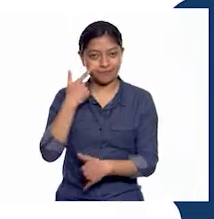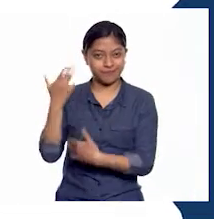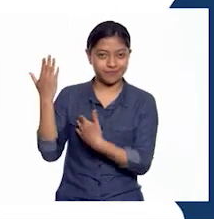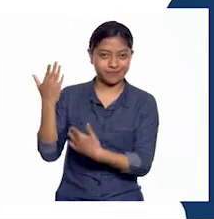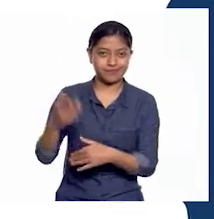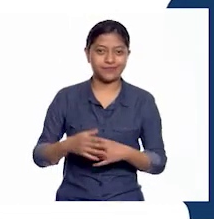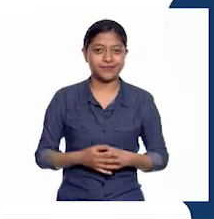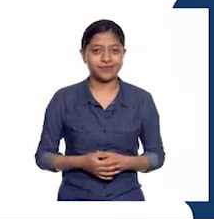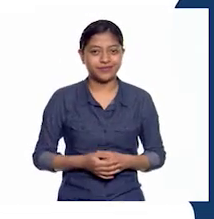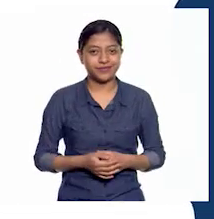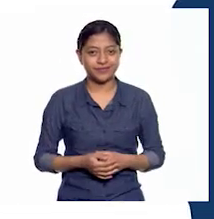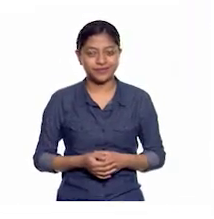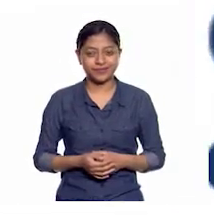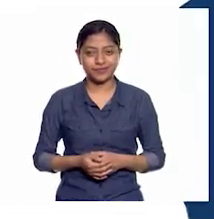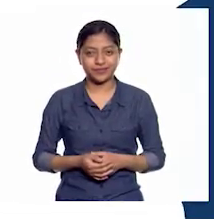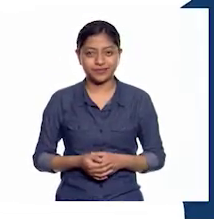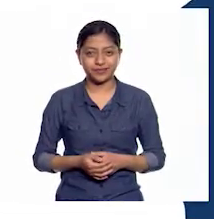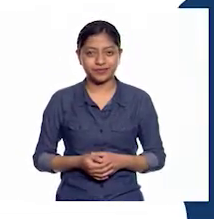conalitec.cep.gov.mx.